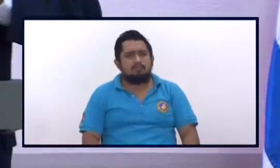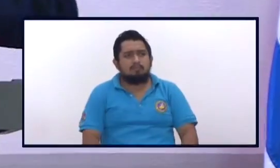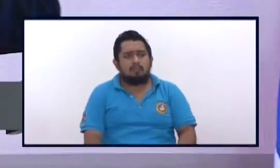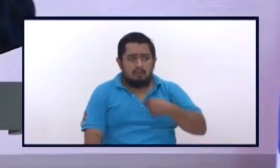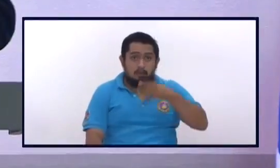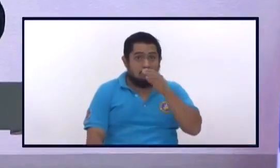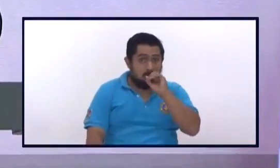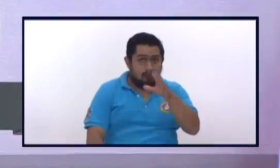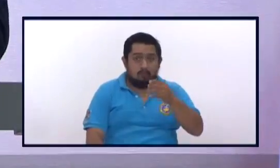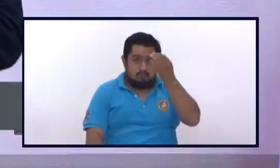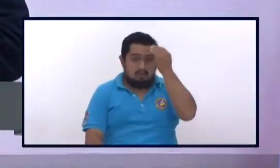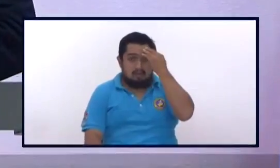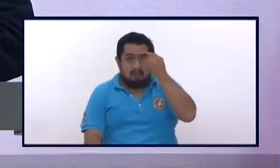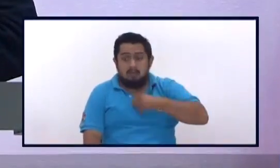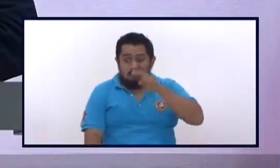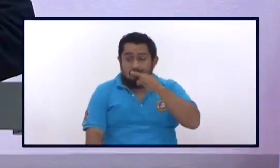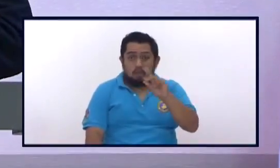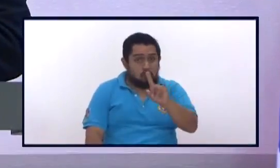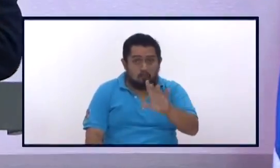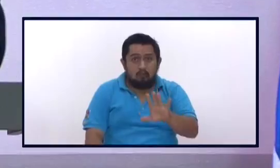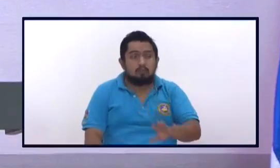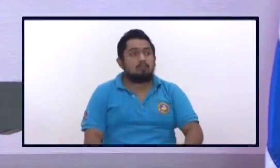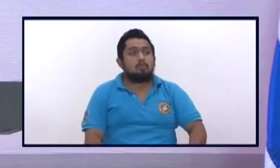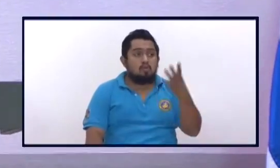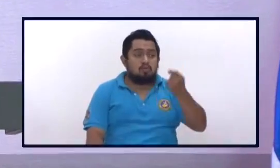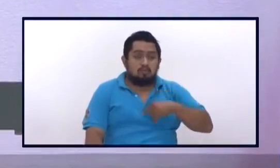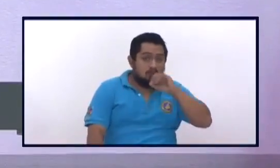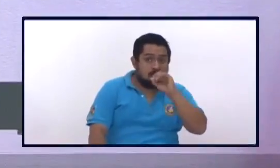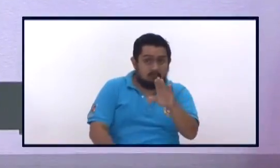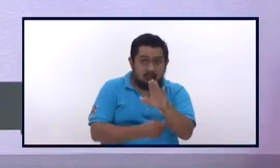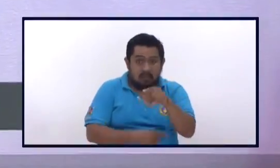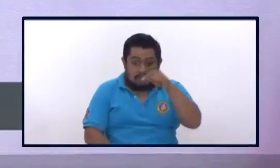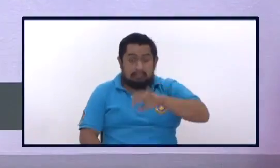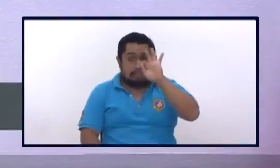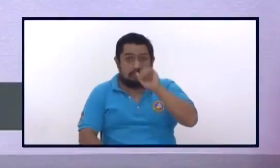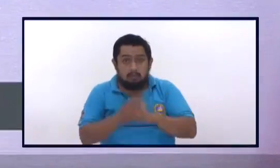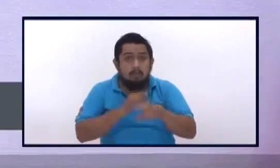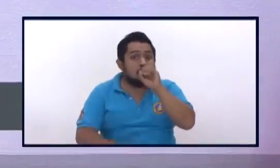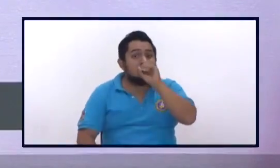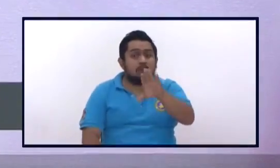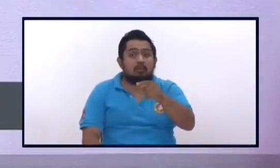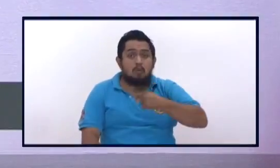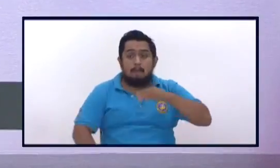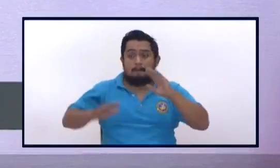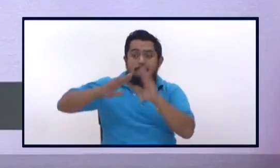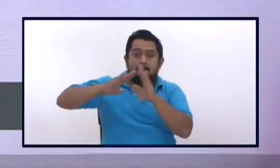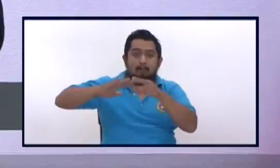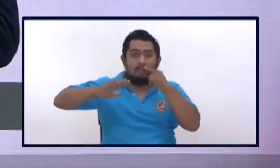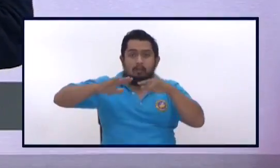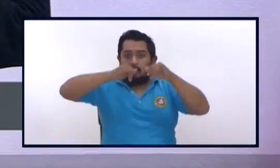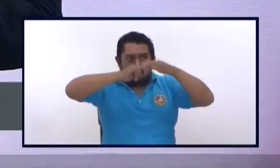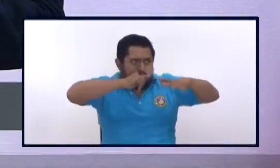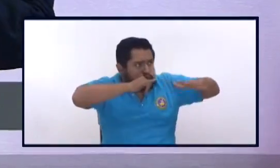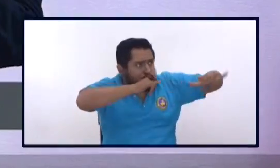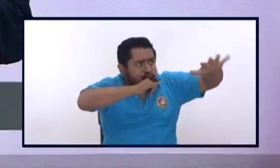bromeando yo sé que fue un chiste pero no era broma cuando un día le viene si decide a este púlpito ello estaba en mi casa y que hoy a trompeta